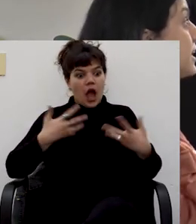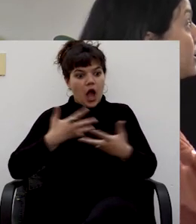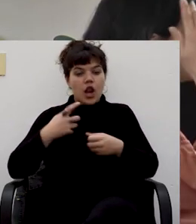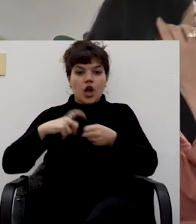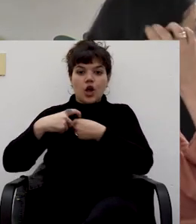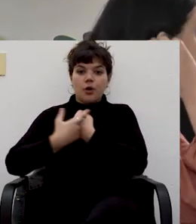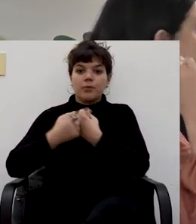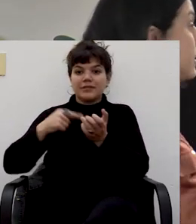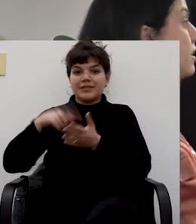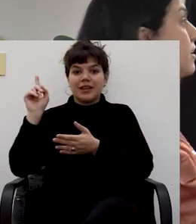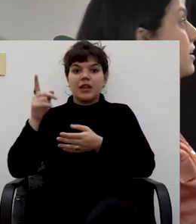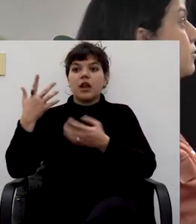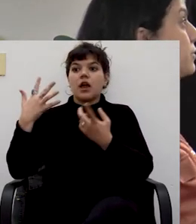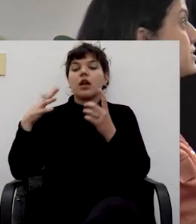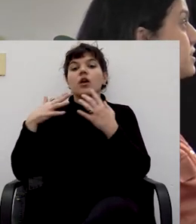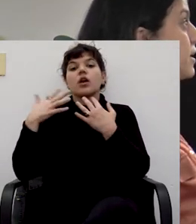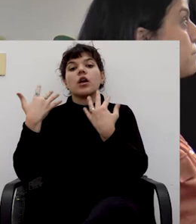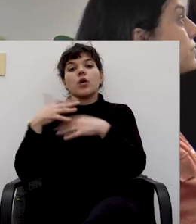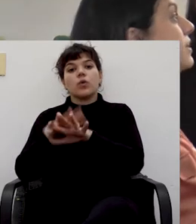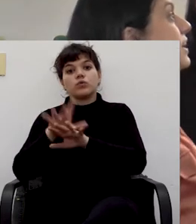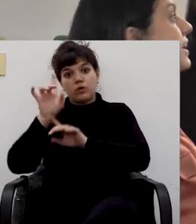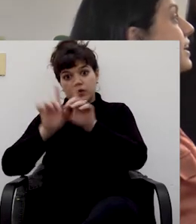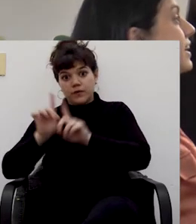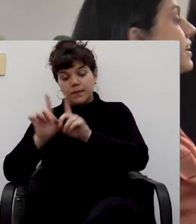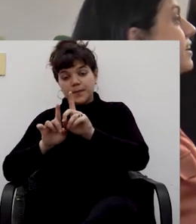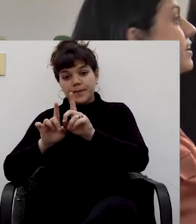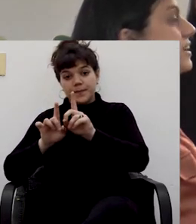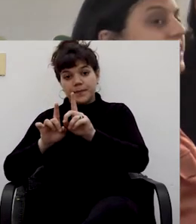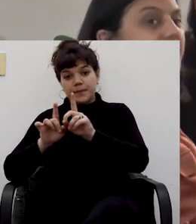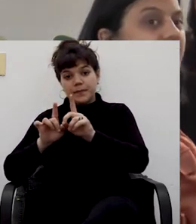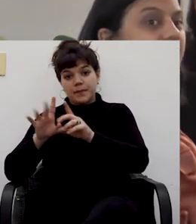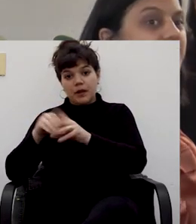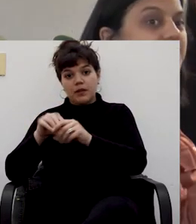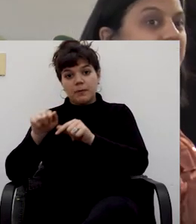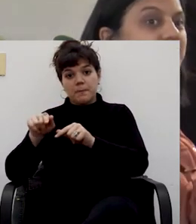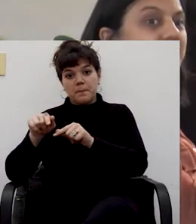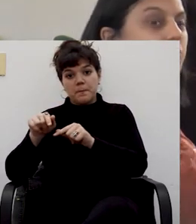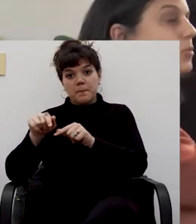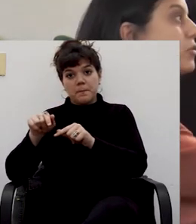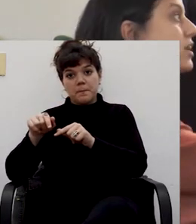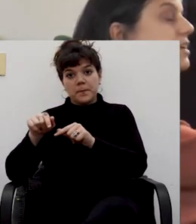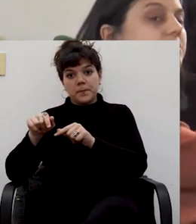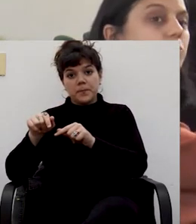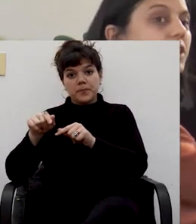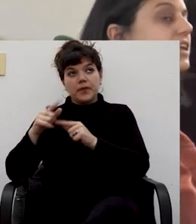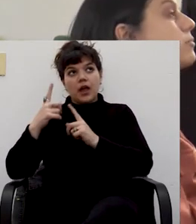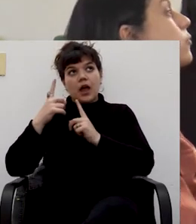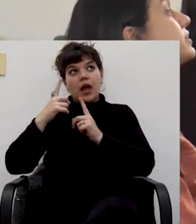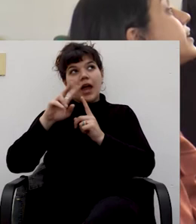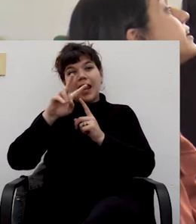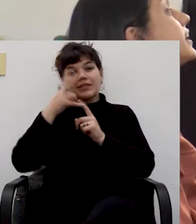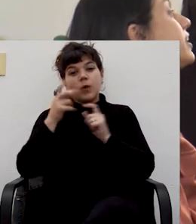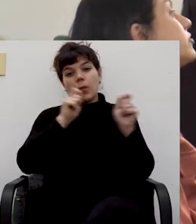Comisión Central de Inclusión en la universidad. ahí un poco en la segunda